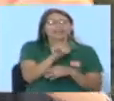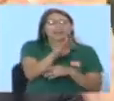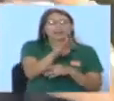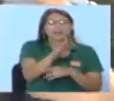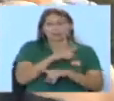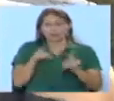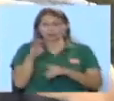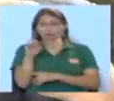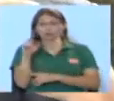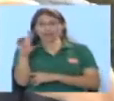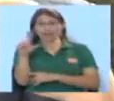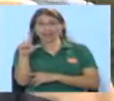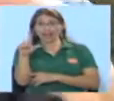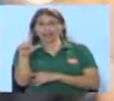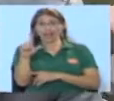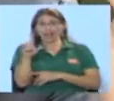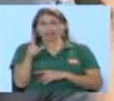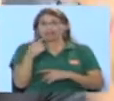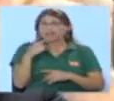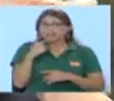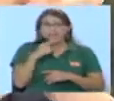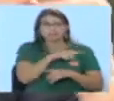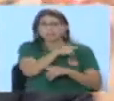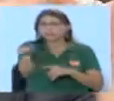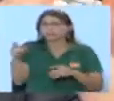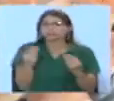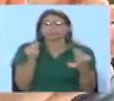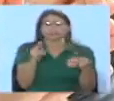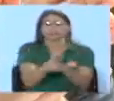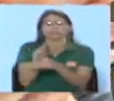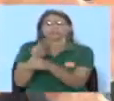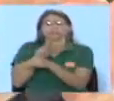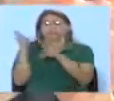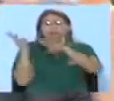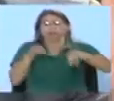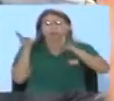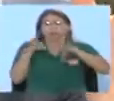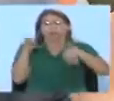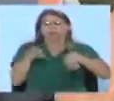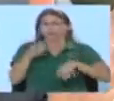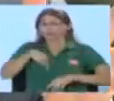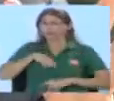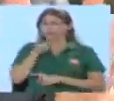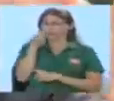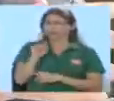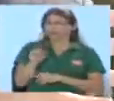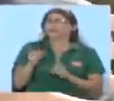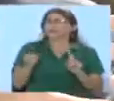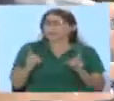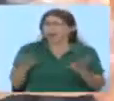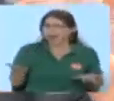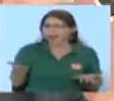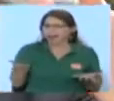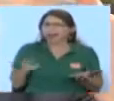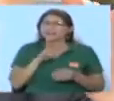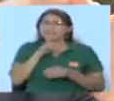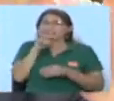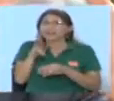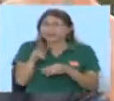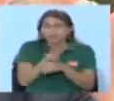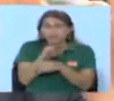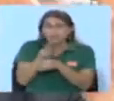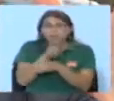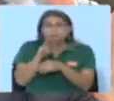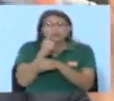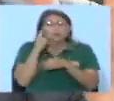excesivo, la pregunta de nosotros es ¿cuál? Porque si en realidad un consumo promedio por descarga o por velocidad está saturando